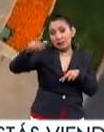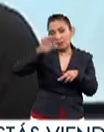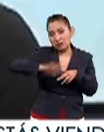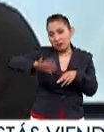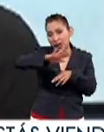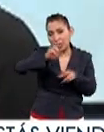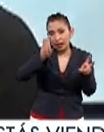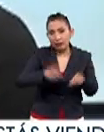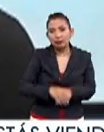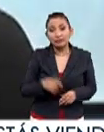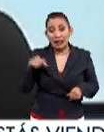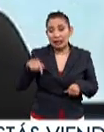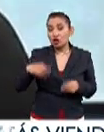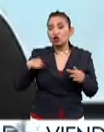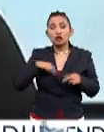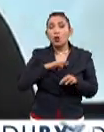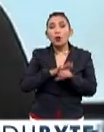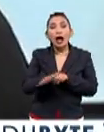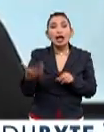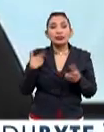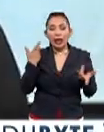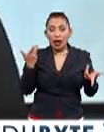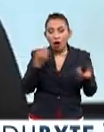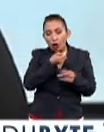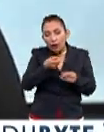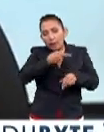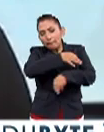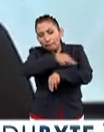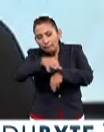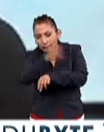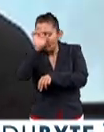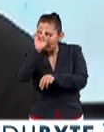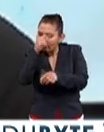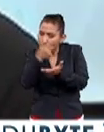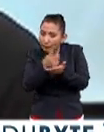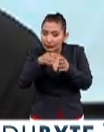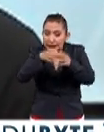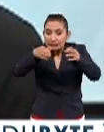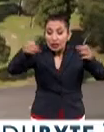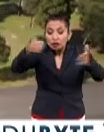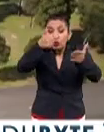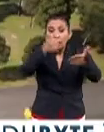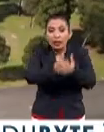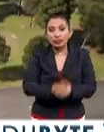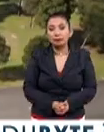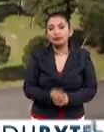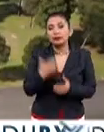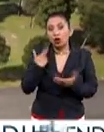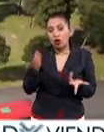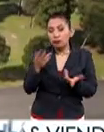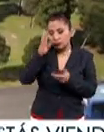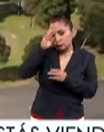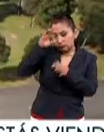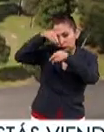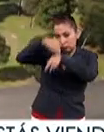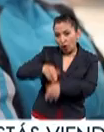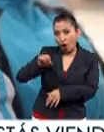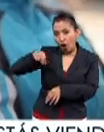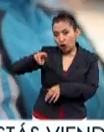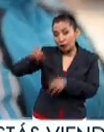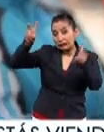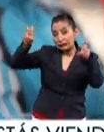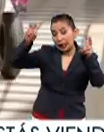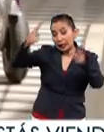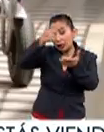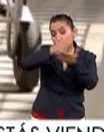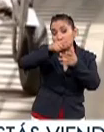ramo. De lo que se encarga básicamente es de ordenar, planificar, orientar el crecimiento de las ciudades. Con el apego a las propuestas de la ONU en